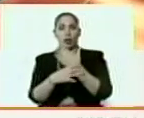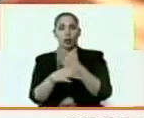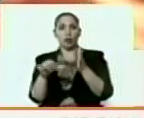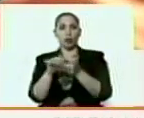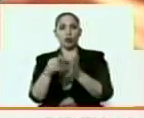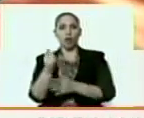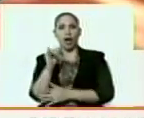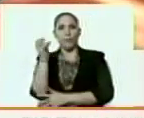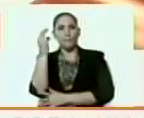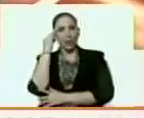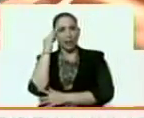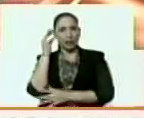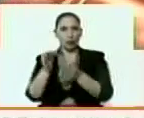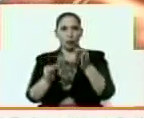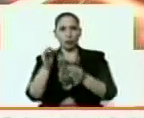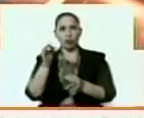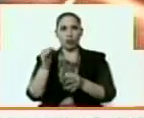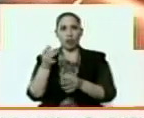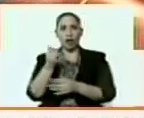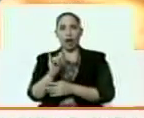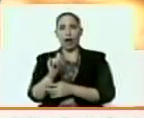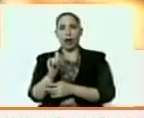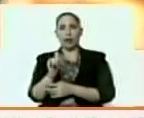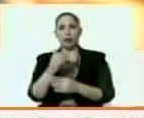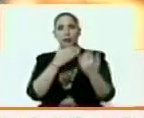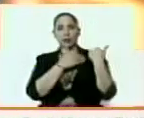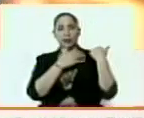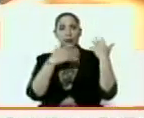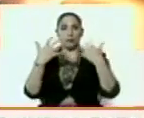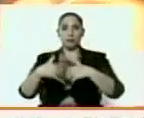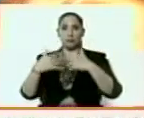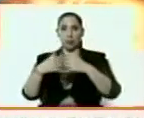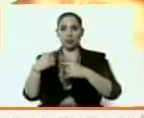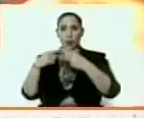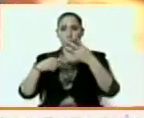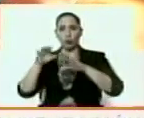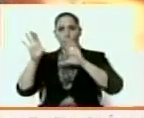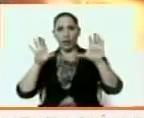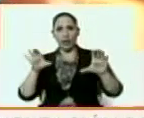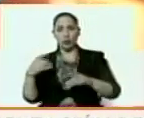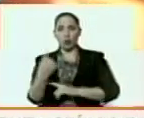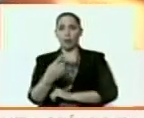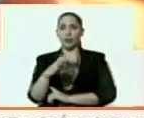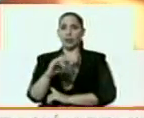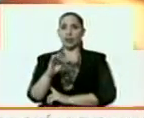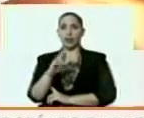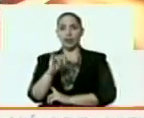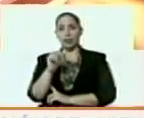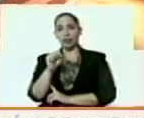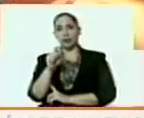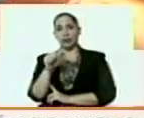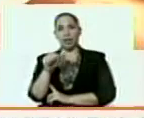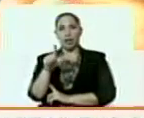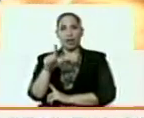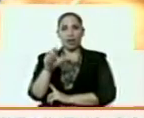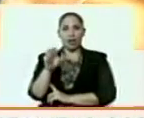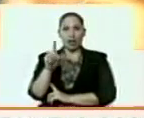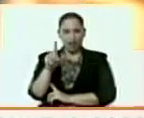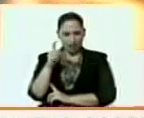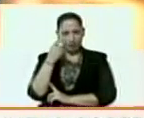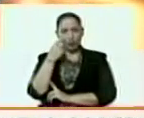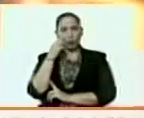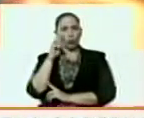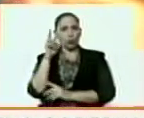mente jurídica, donde hay un connotado representante de empresas transnacionales, no solamente de Cristalex. Si tú revisas el prontuario del